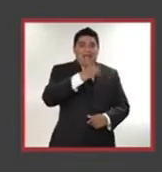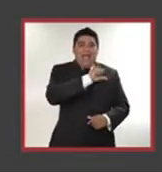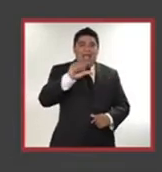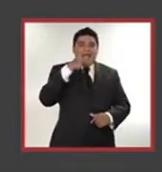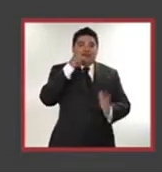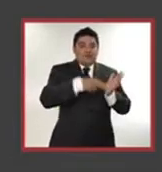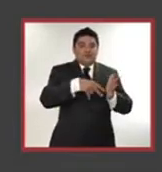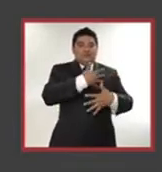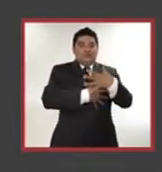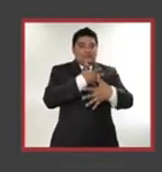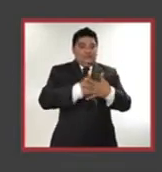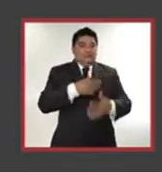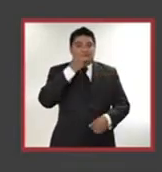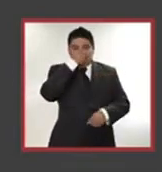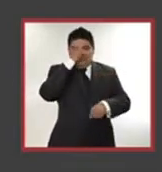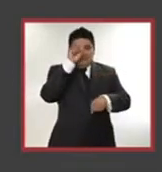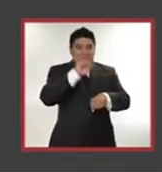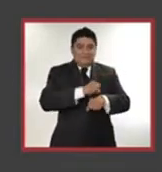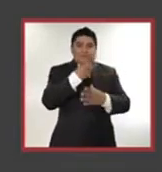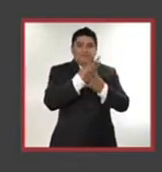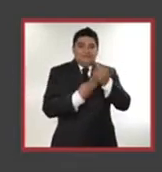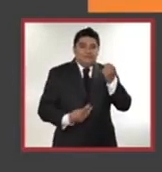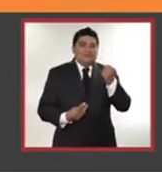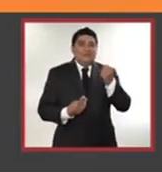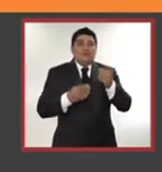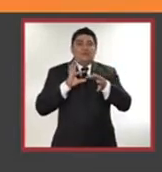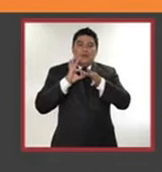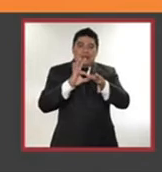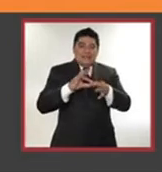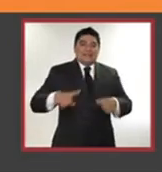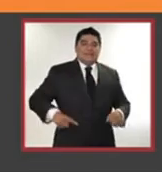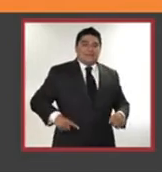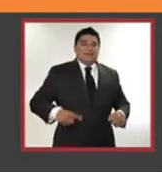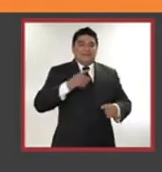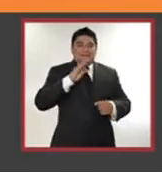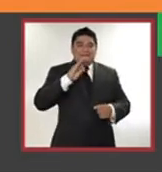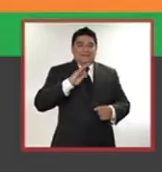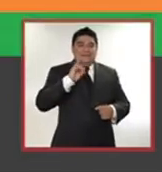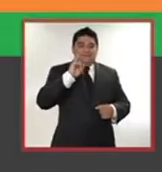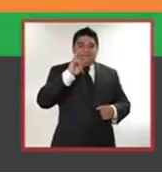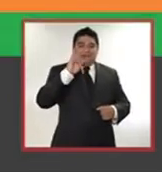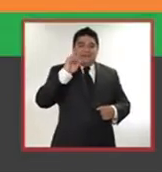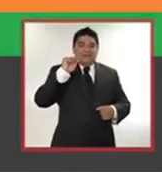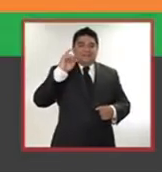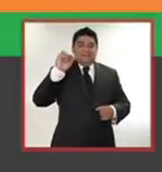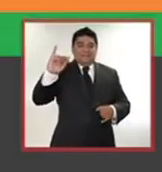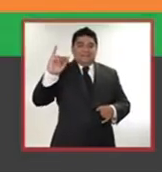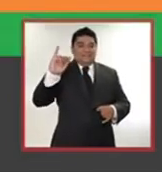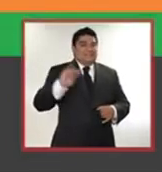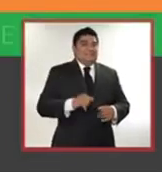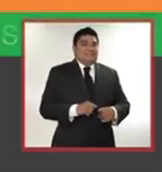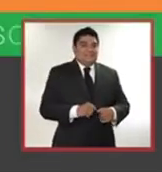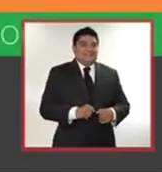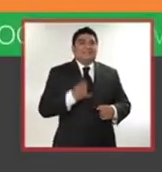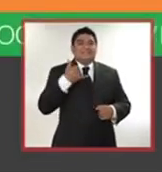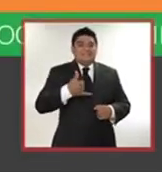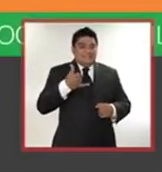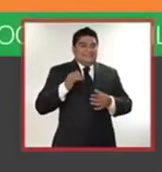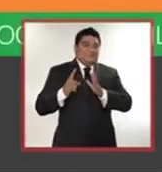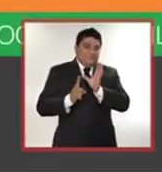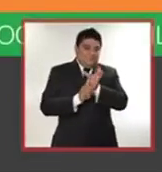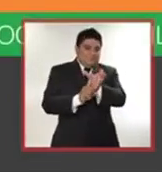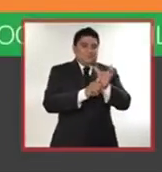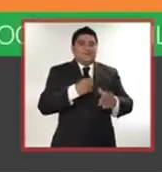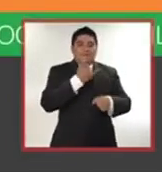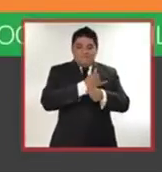por el Secretariado Técnico Tripartita, compuesto por el Gobierno de la República, el Instituto Federal de Acceso a la Información y Protección